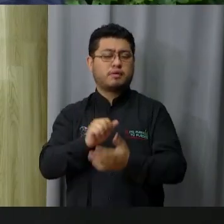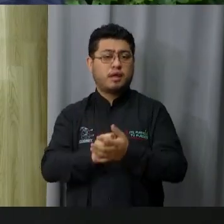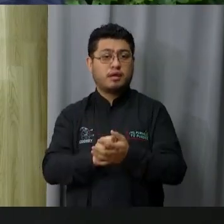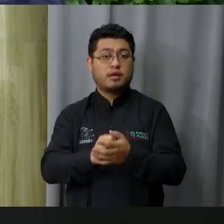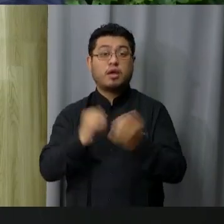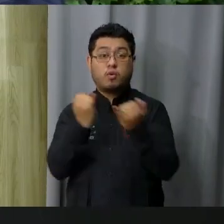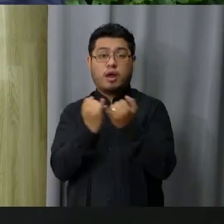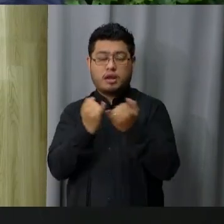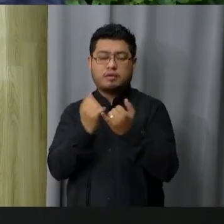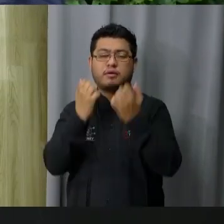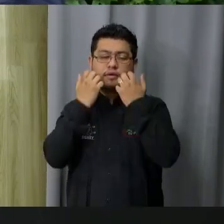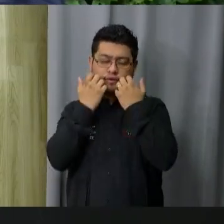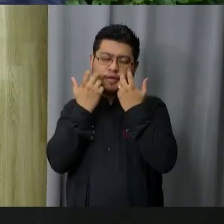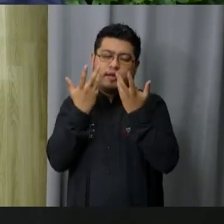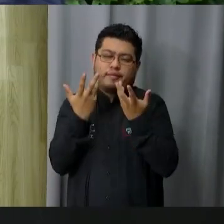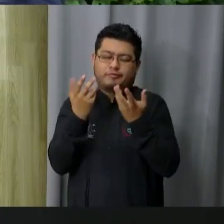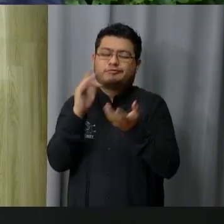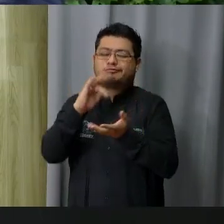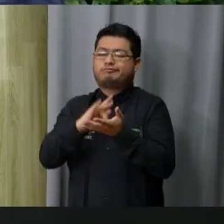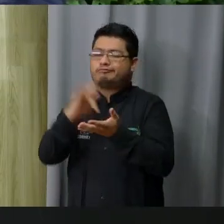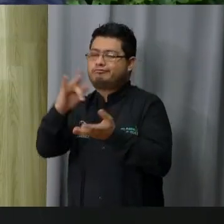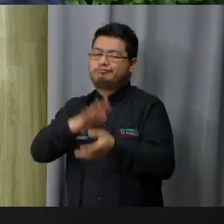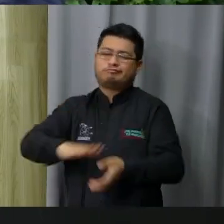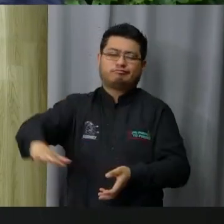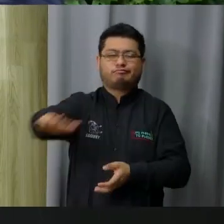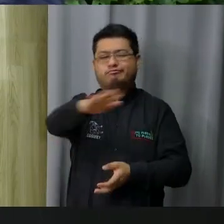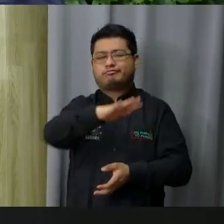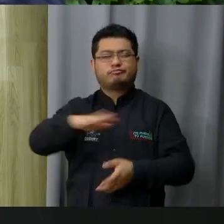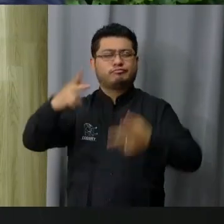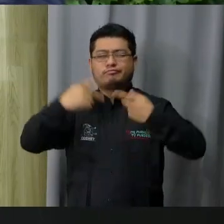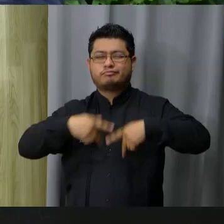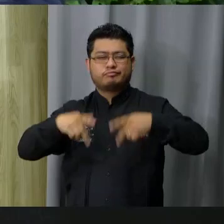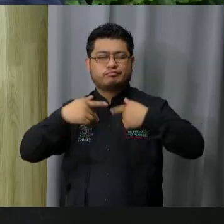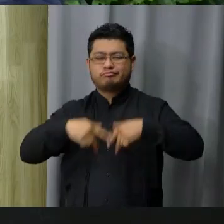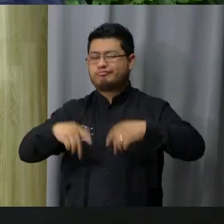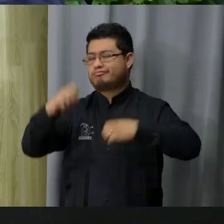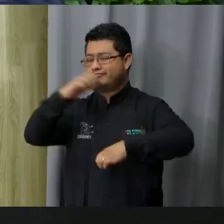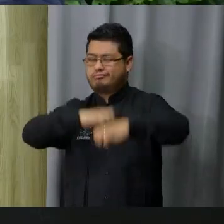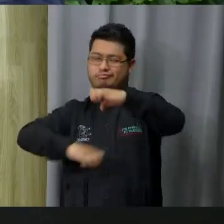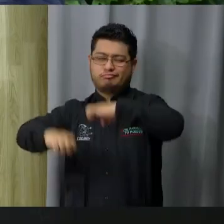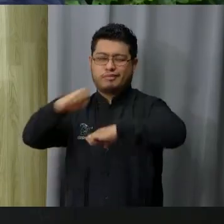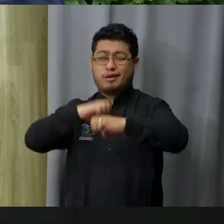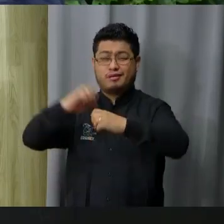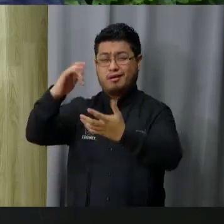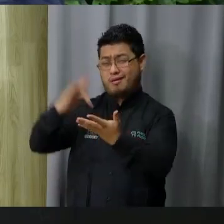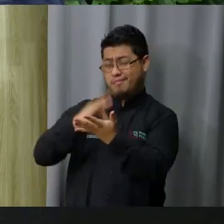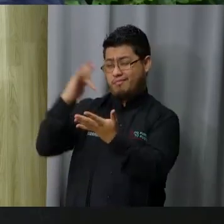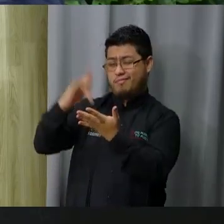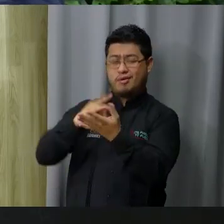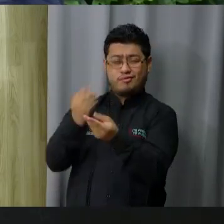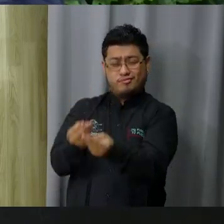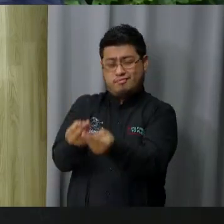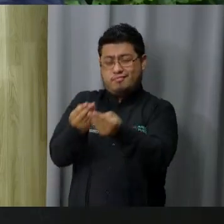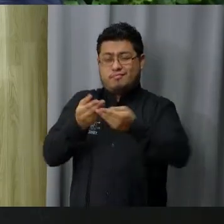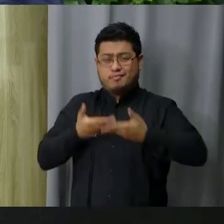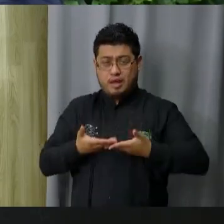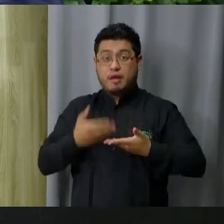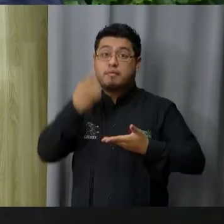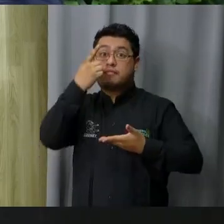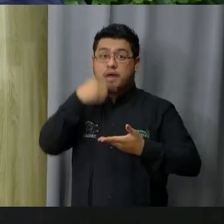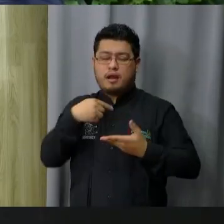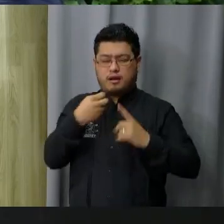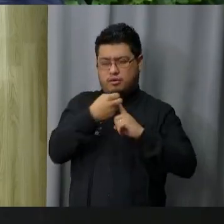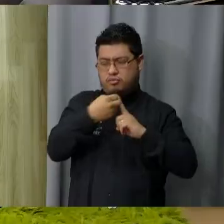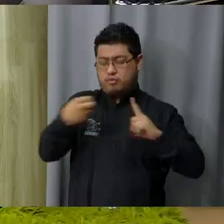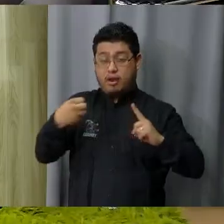para agradecer a los patrocinadores, porque bueno, sin ellos no sería posible esta actividad, ¿no? Es una actividad, pues yo